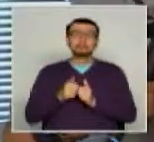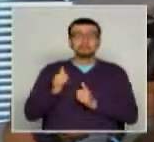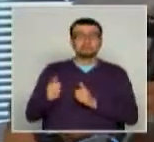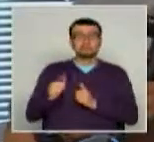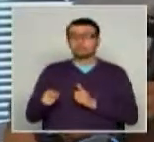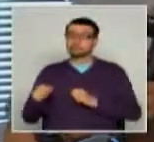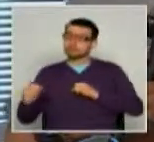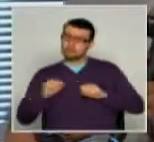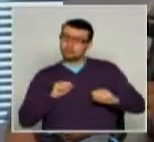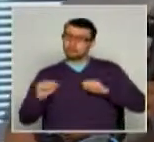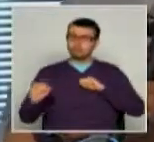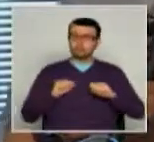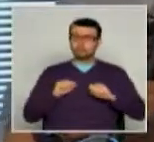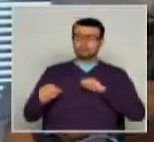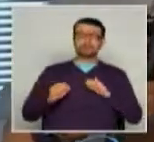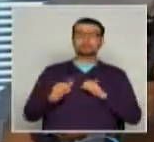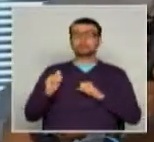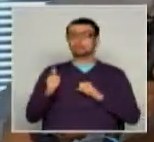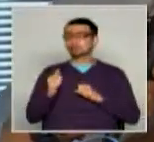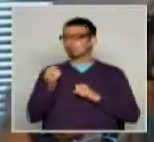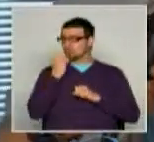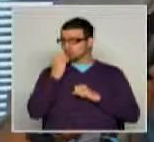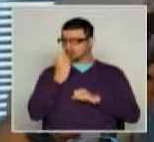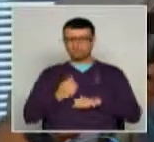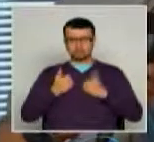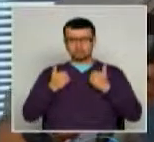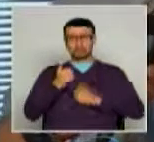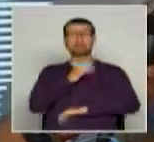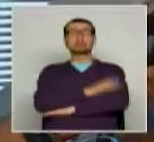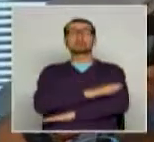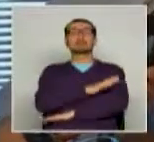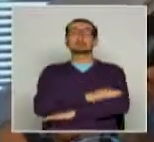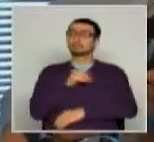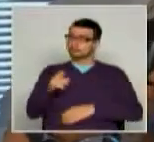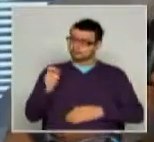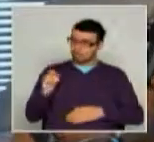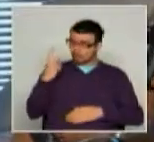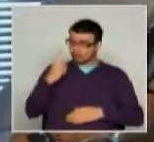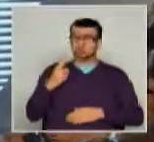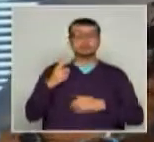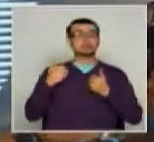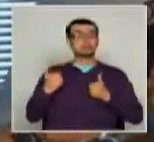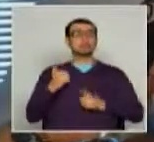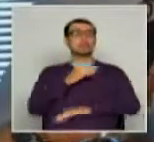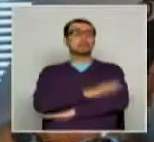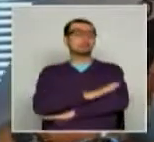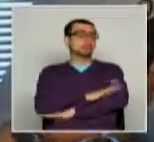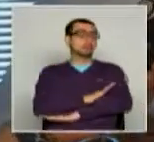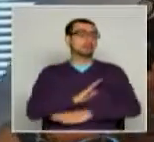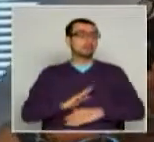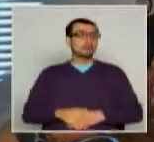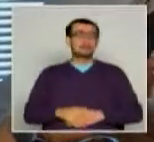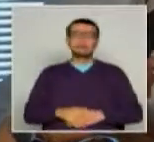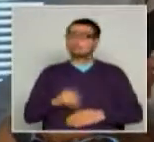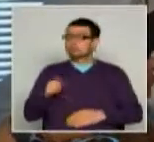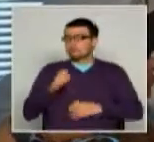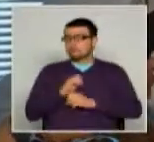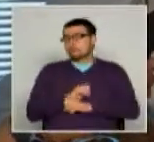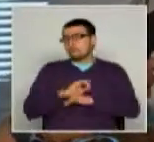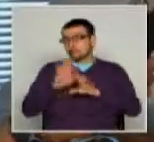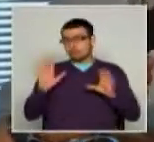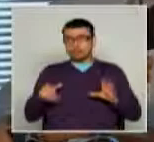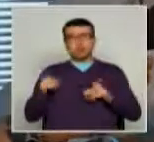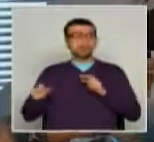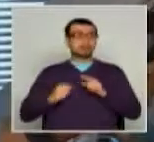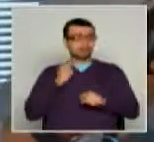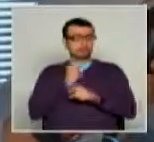su complemento, que es su dieta, su alimentación, como lo hemos hablado muy bien, y su ejercicio, y desde luego la